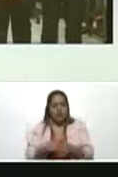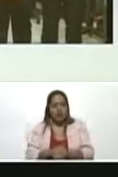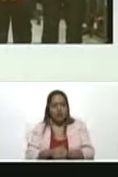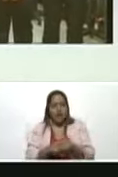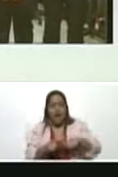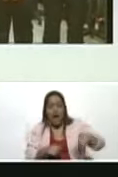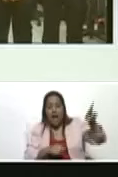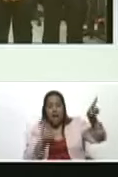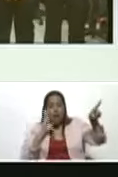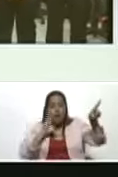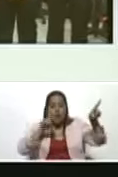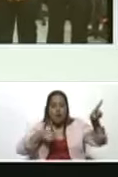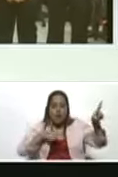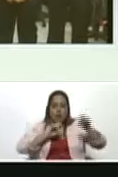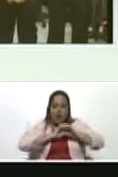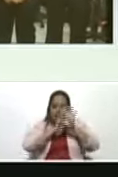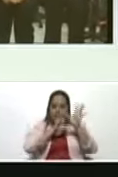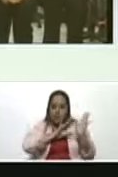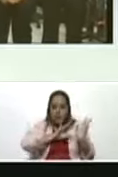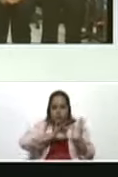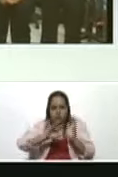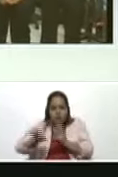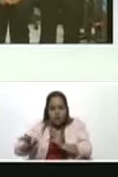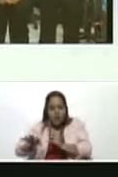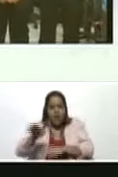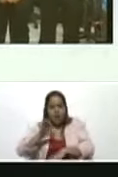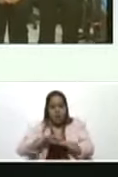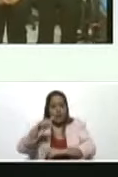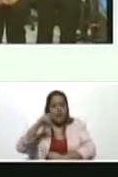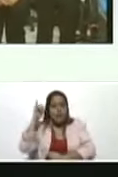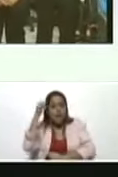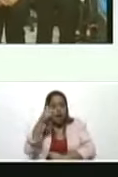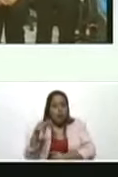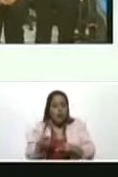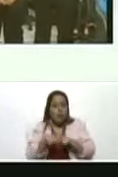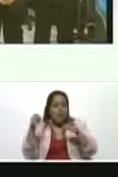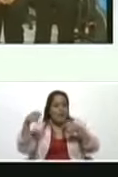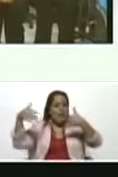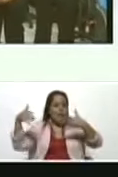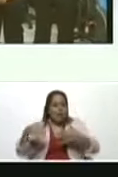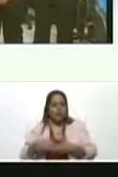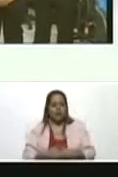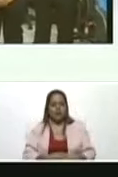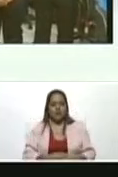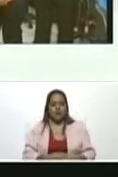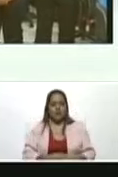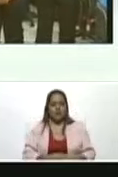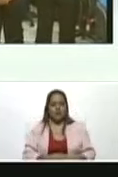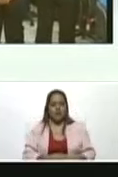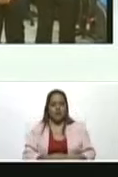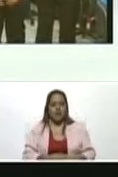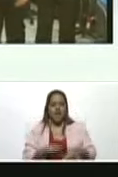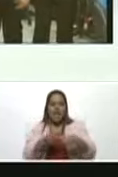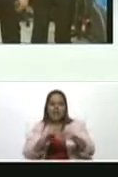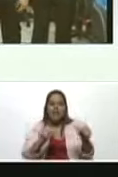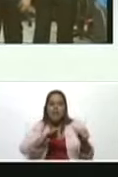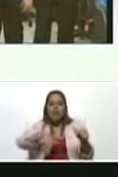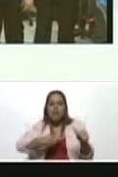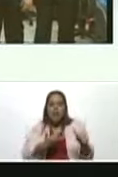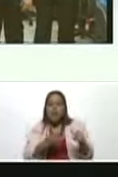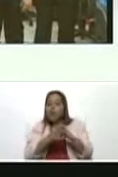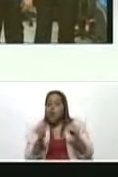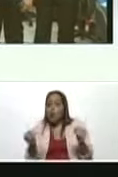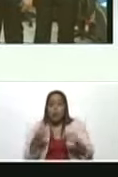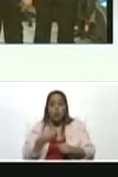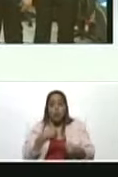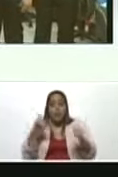arriba, pero después se aclara, porque aquí en Yaracuy todo es milagroso. Es la tierra en donde puede suceder